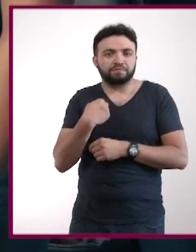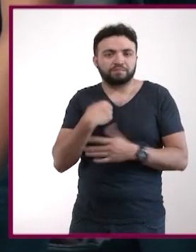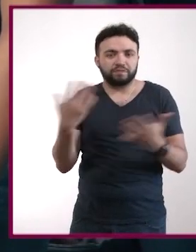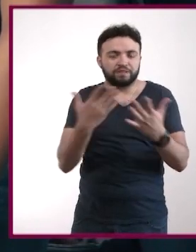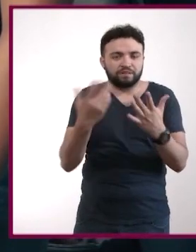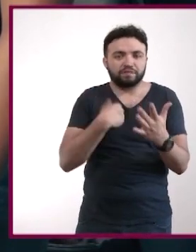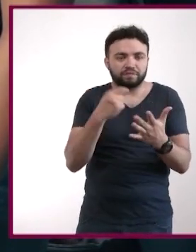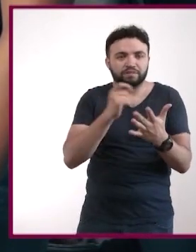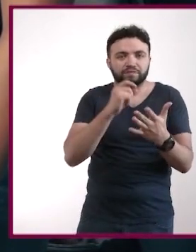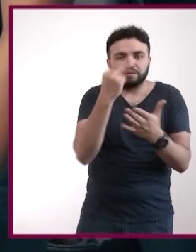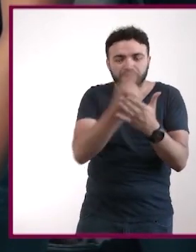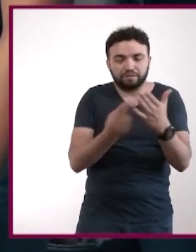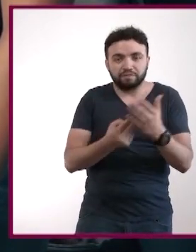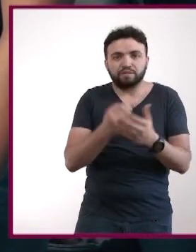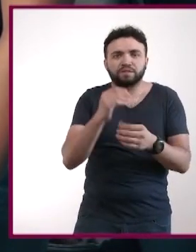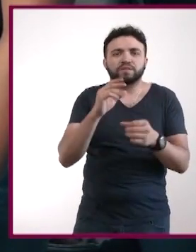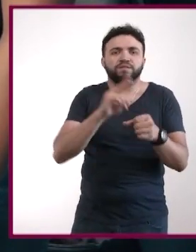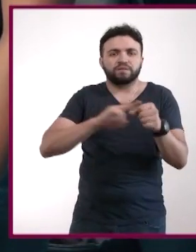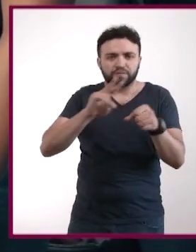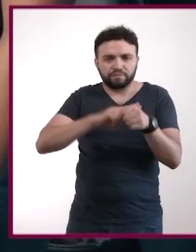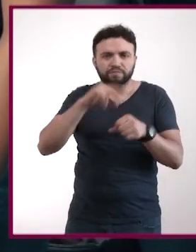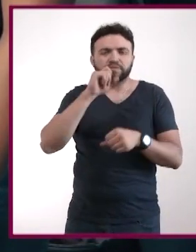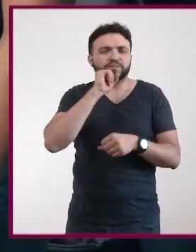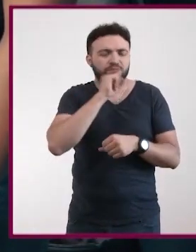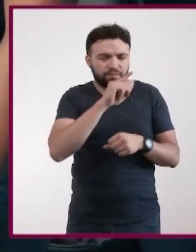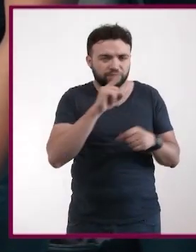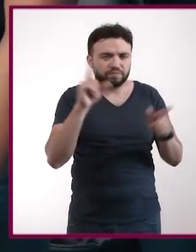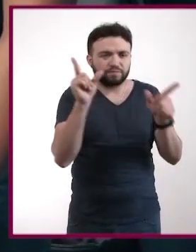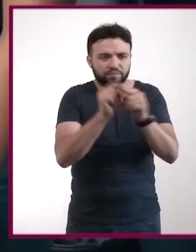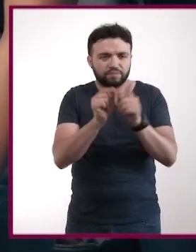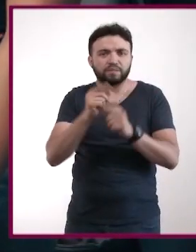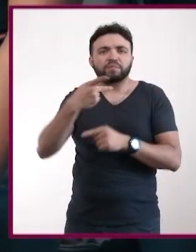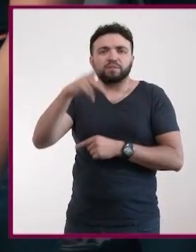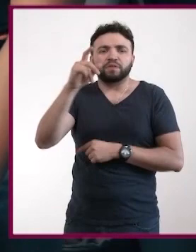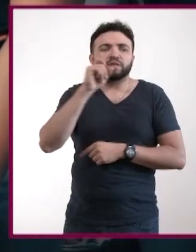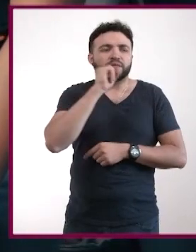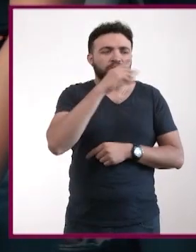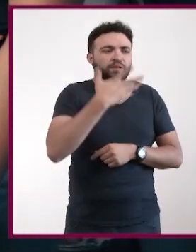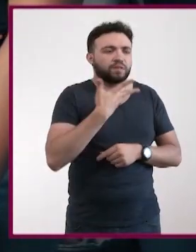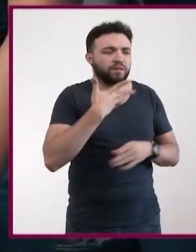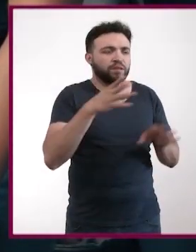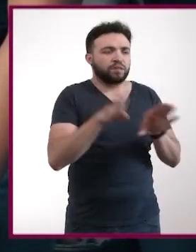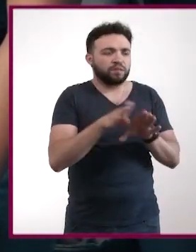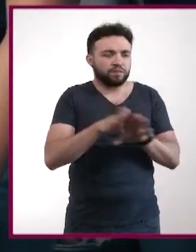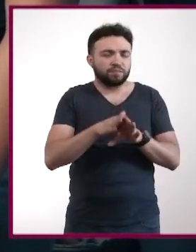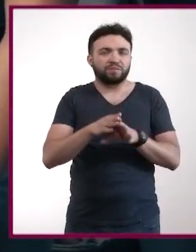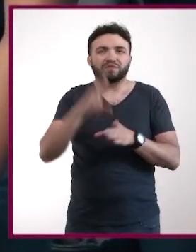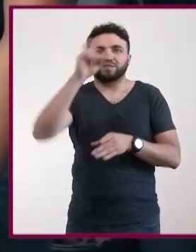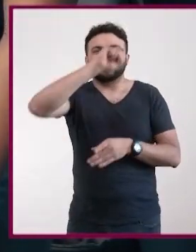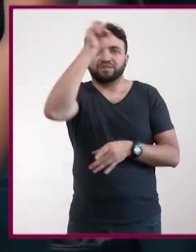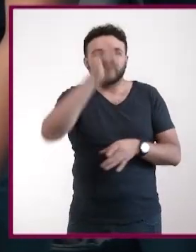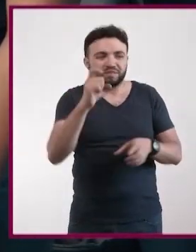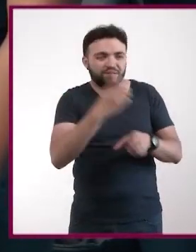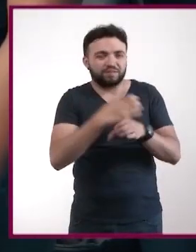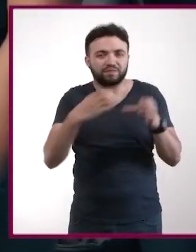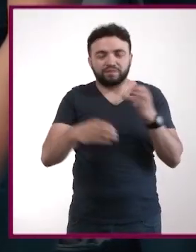es la naturaleza, etcétera, pero también tiene unas reminiscencias como urbanas del graffiti, eso